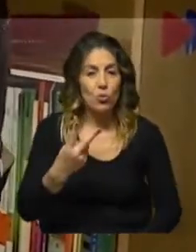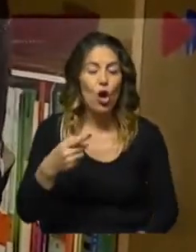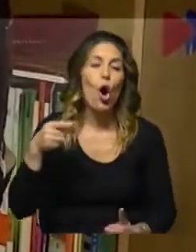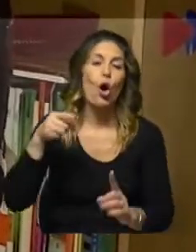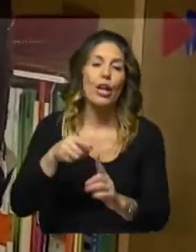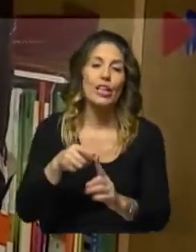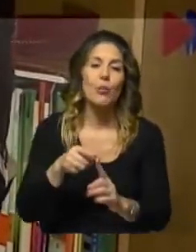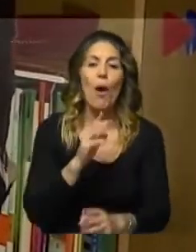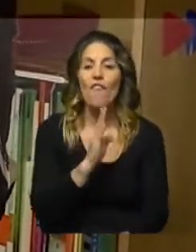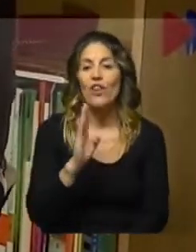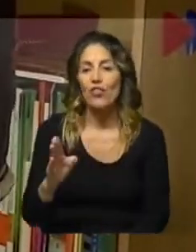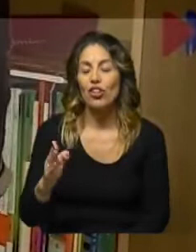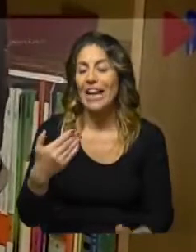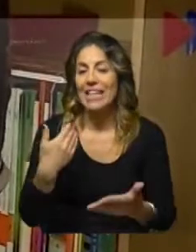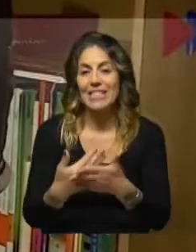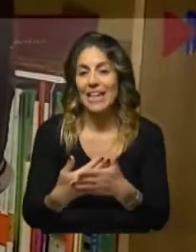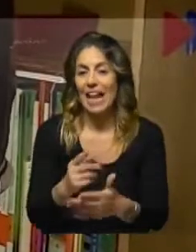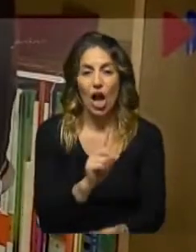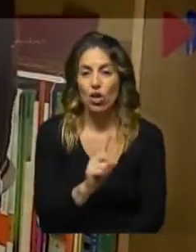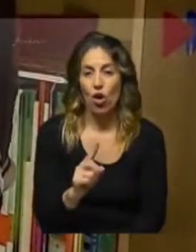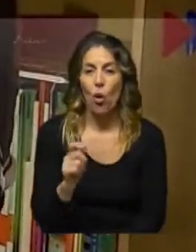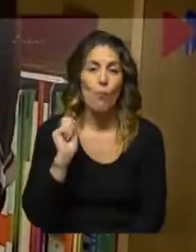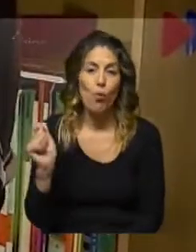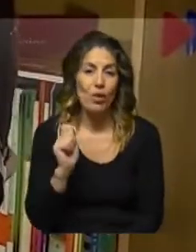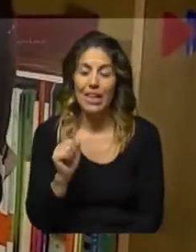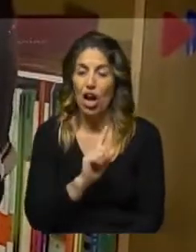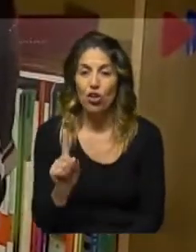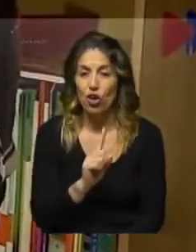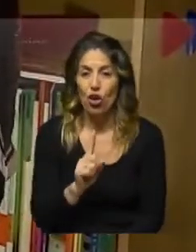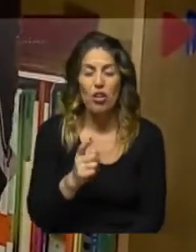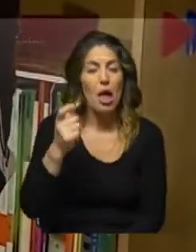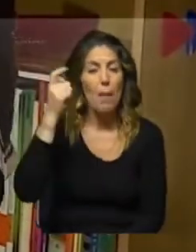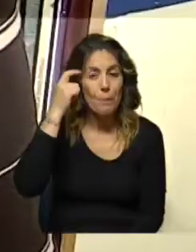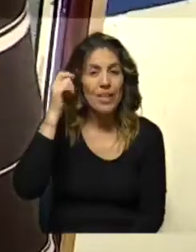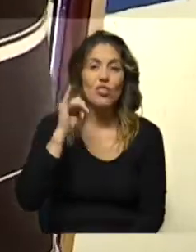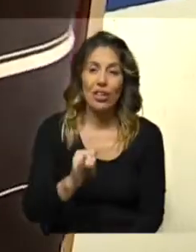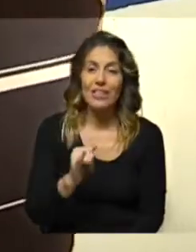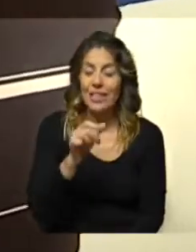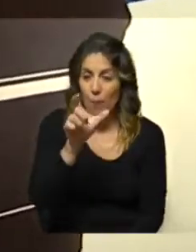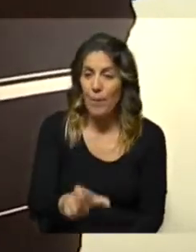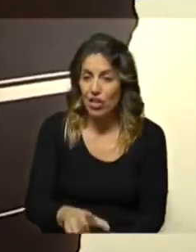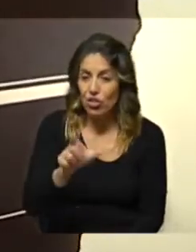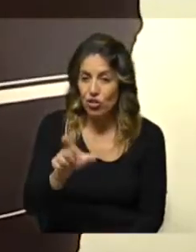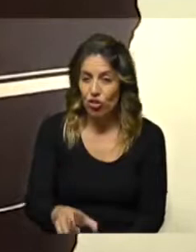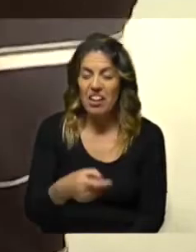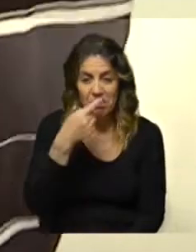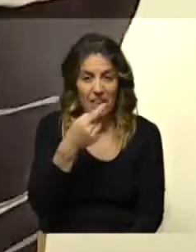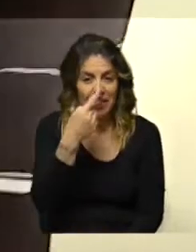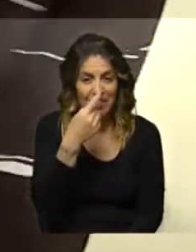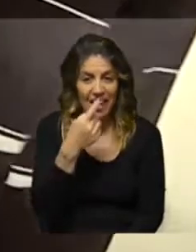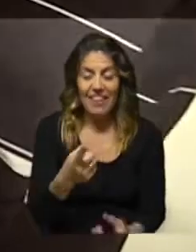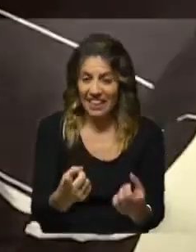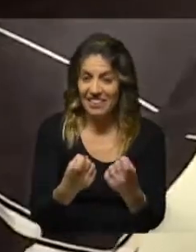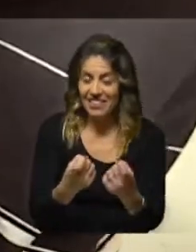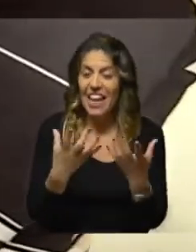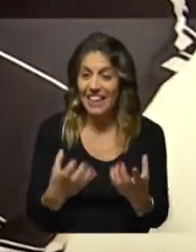aquí cerca, no hay bibliotecas públicas. Y pienso que sí hay gente que quiere o necesita